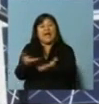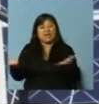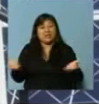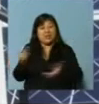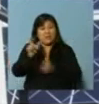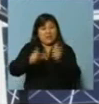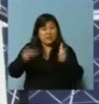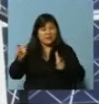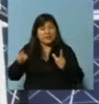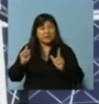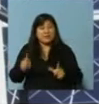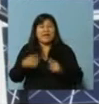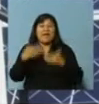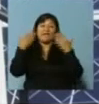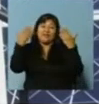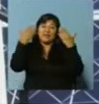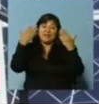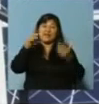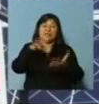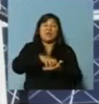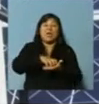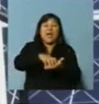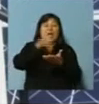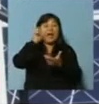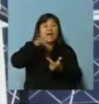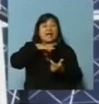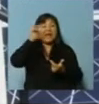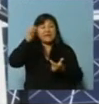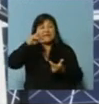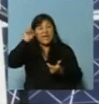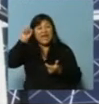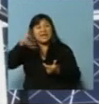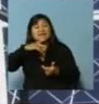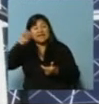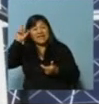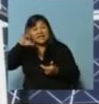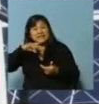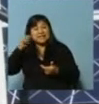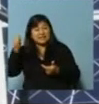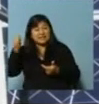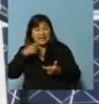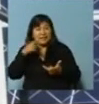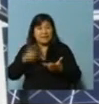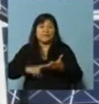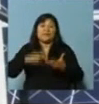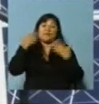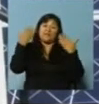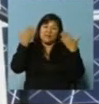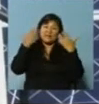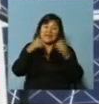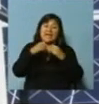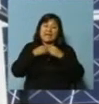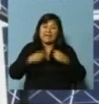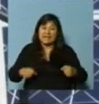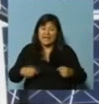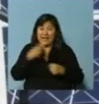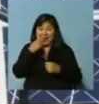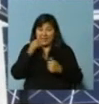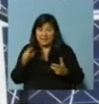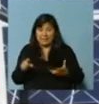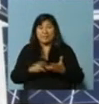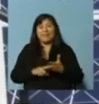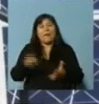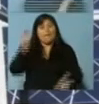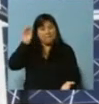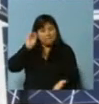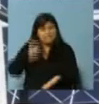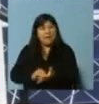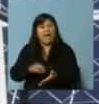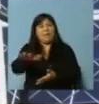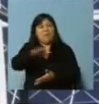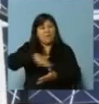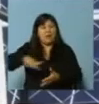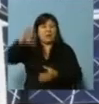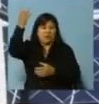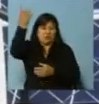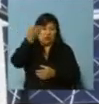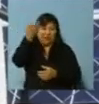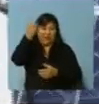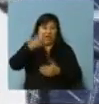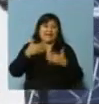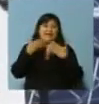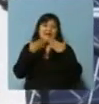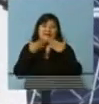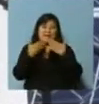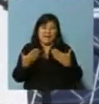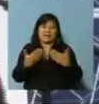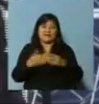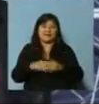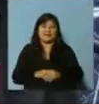pueblo, felicitaciones a GESA, ETSETSA, felicitaciones a nuestra Secretaría de Energía y vamos por más pueblos solares. Muchas